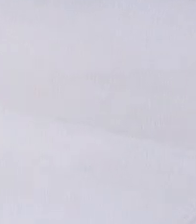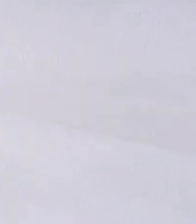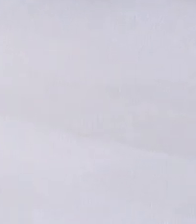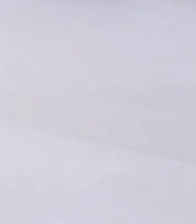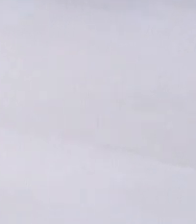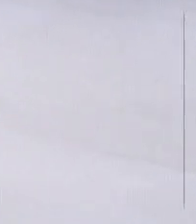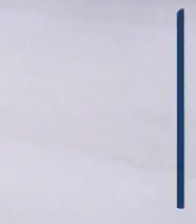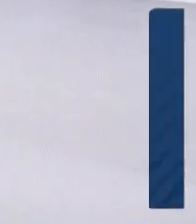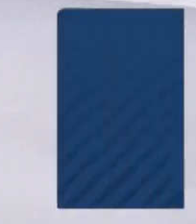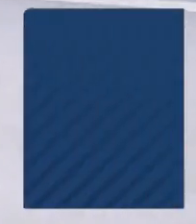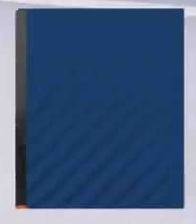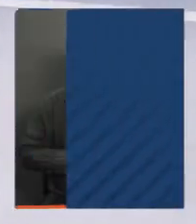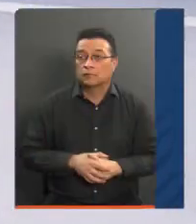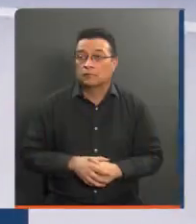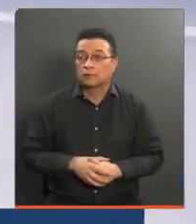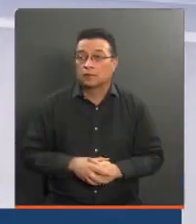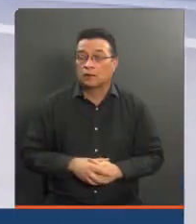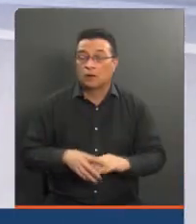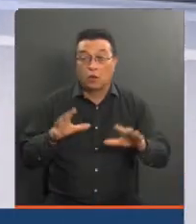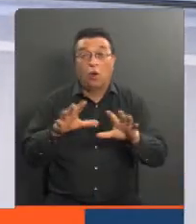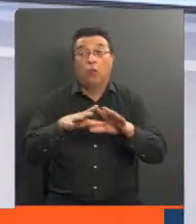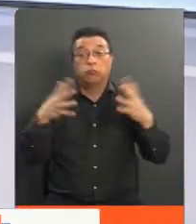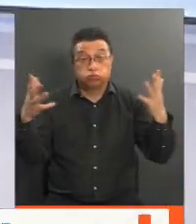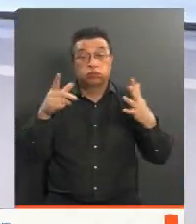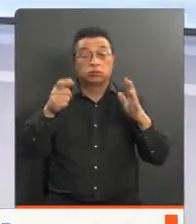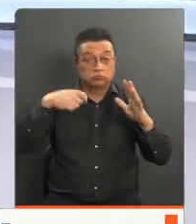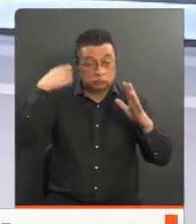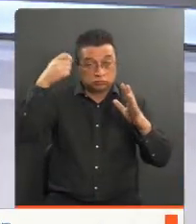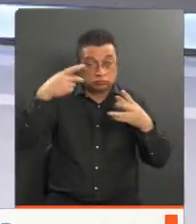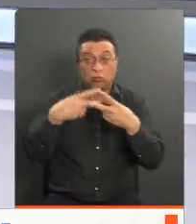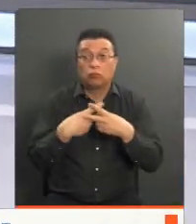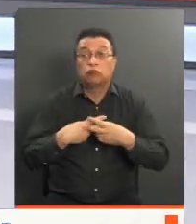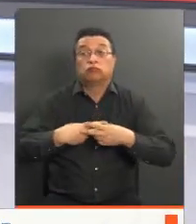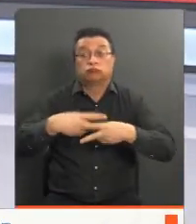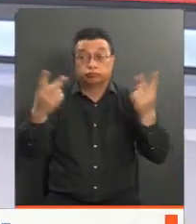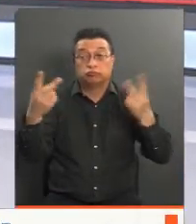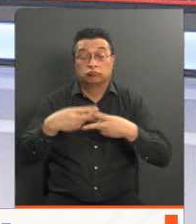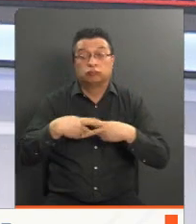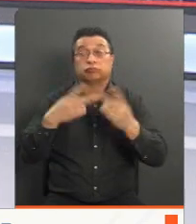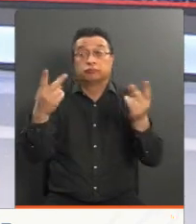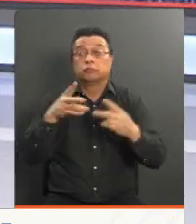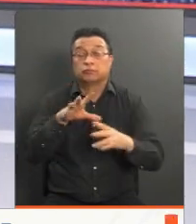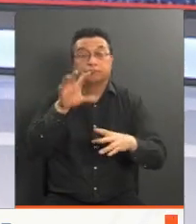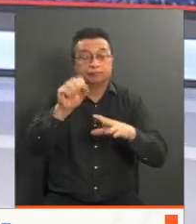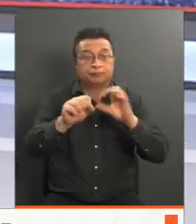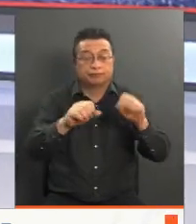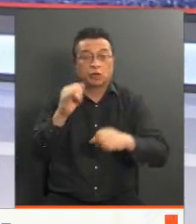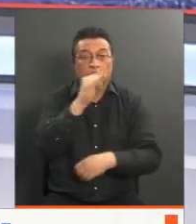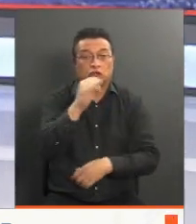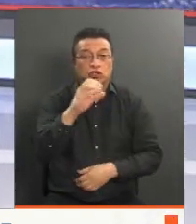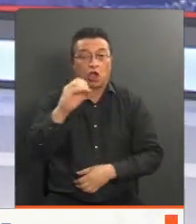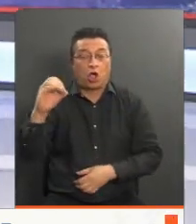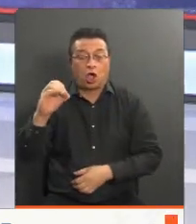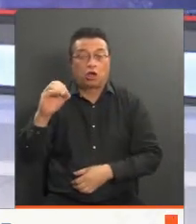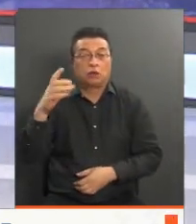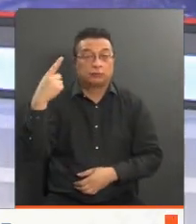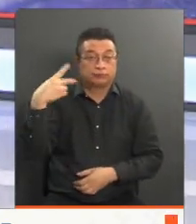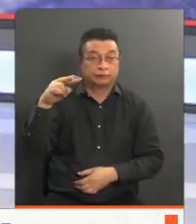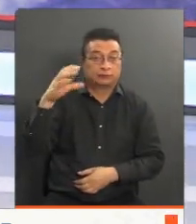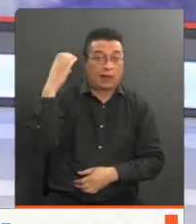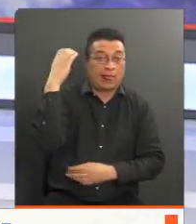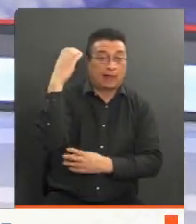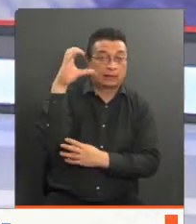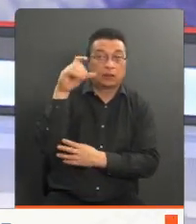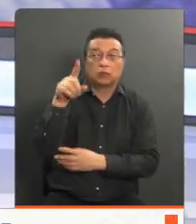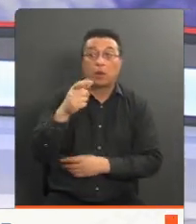impacto provocó la divulgación de unas imágenes captadas en el zoológico de la serena donde se ve a un